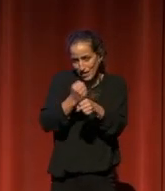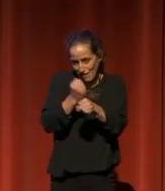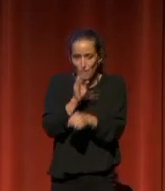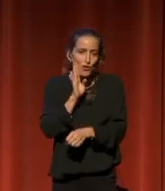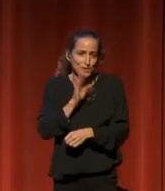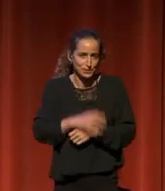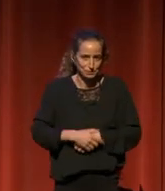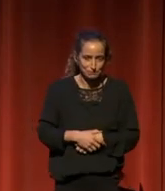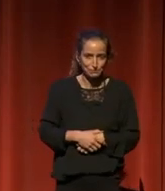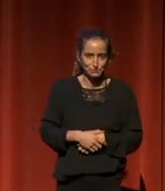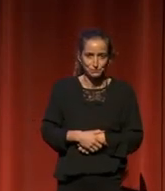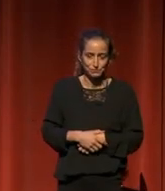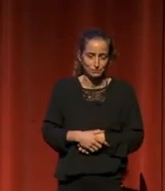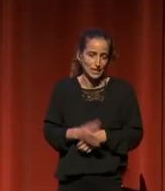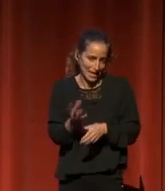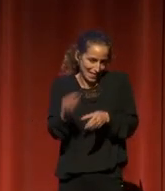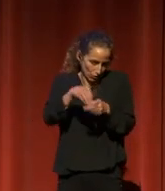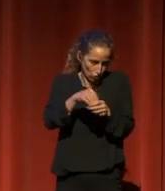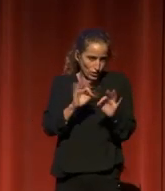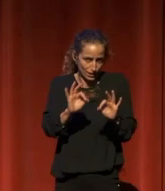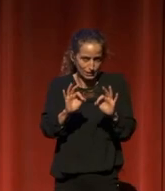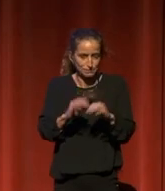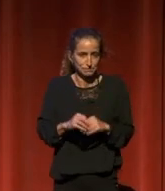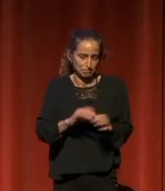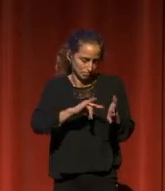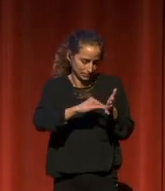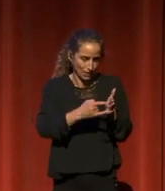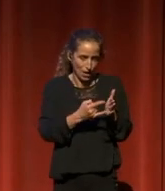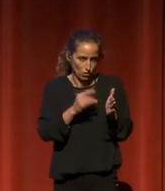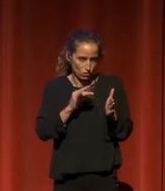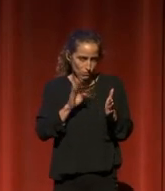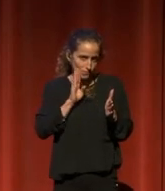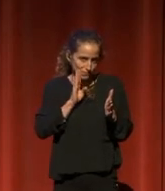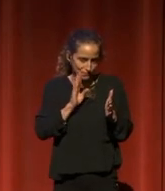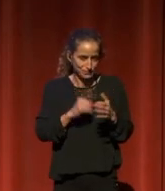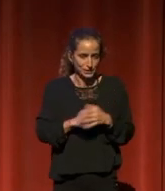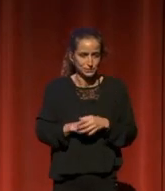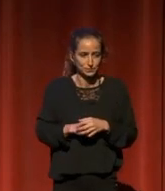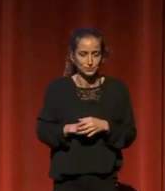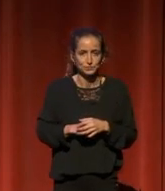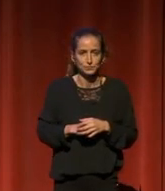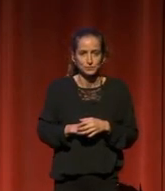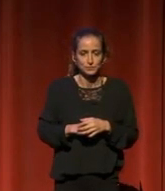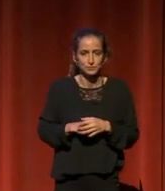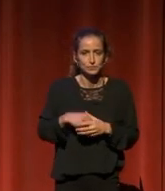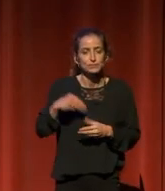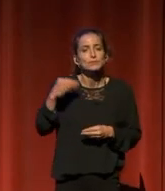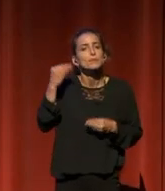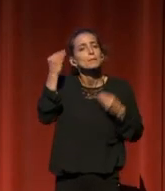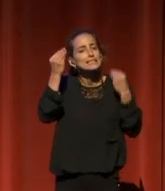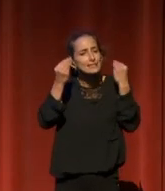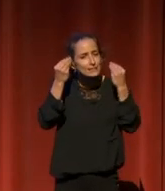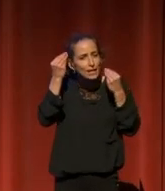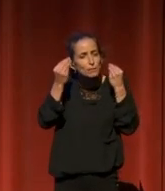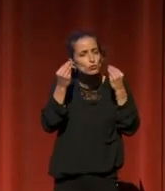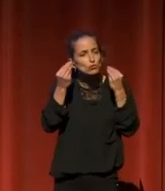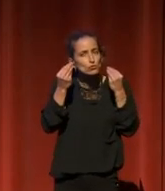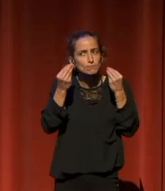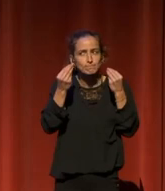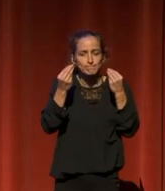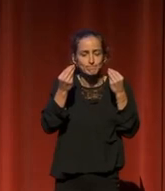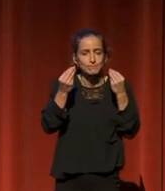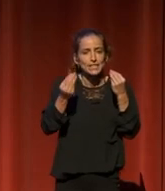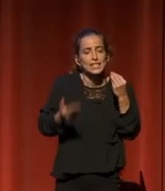trabajo y de su plan de trabajo y pensamos que es muy importante que haya una buena